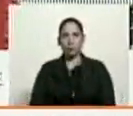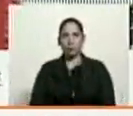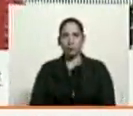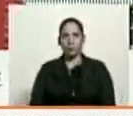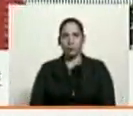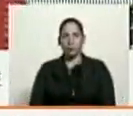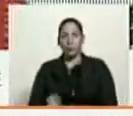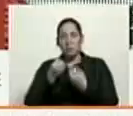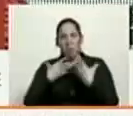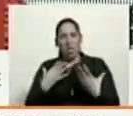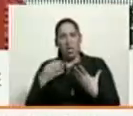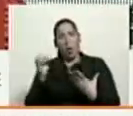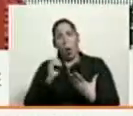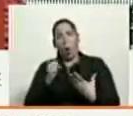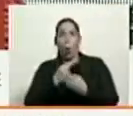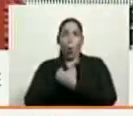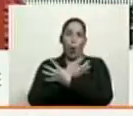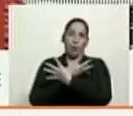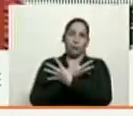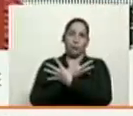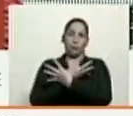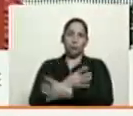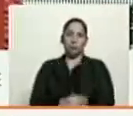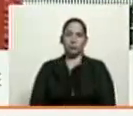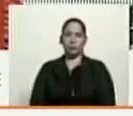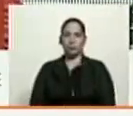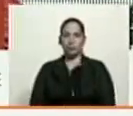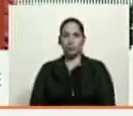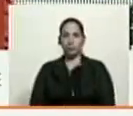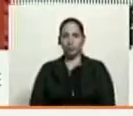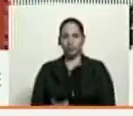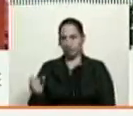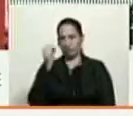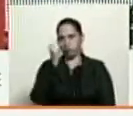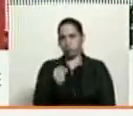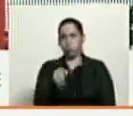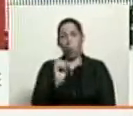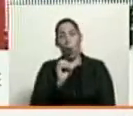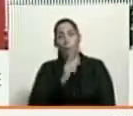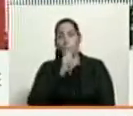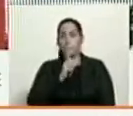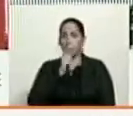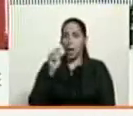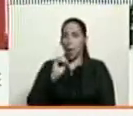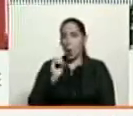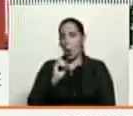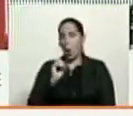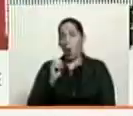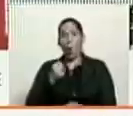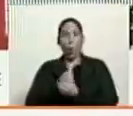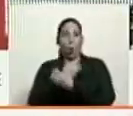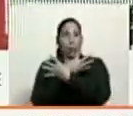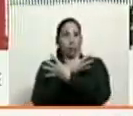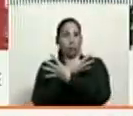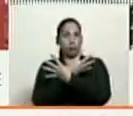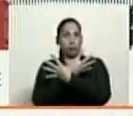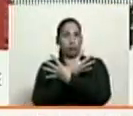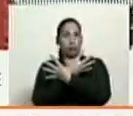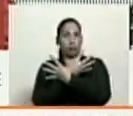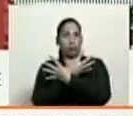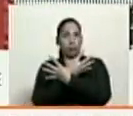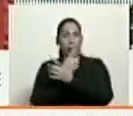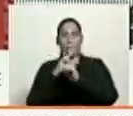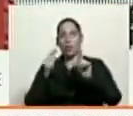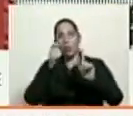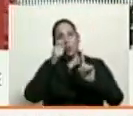Por las buenas o por la OEA, se las aplicaban. O por las malas o por la OEA. Y hay